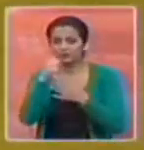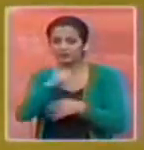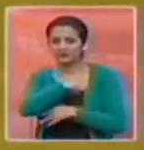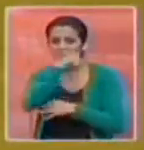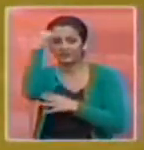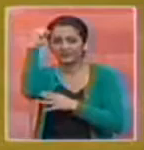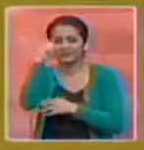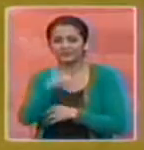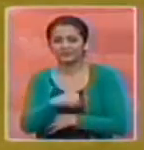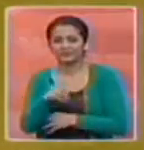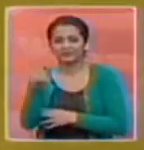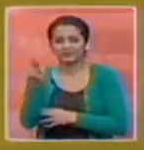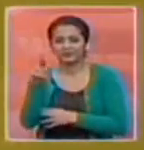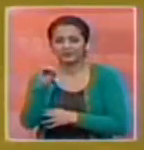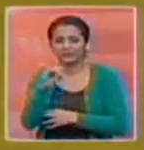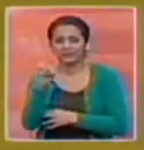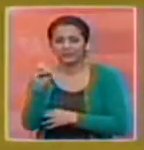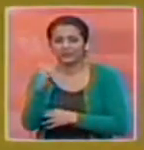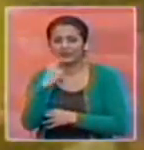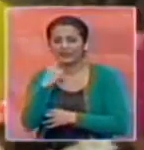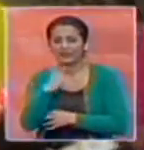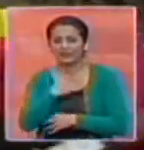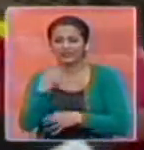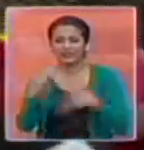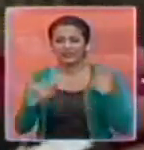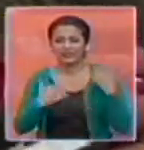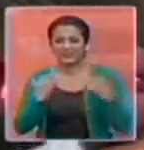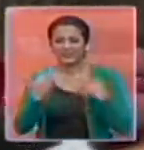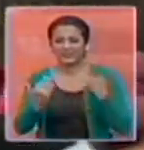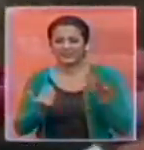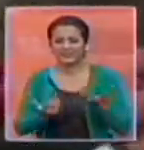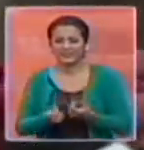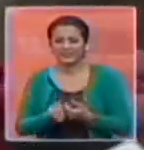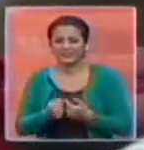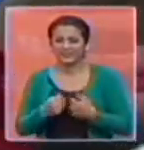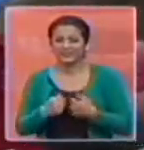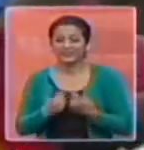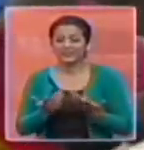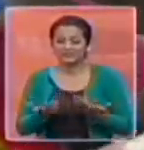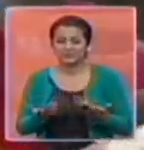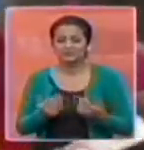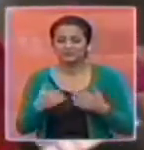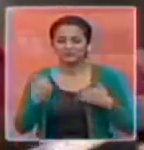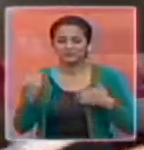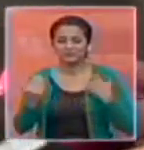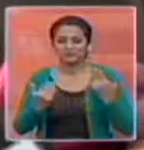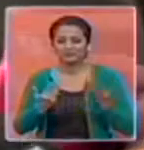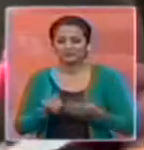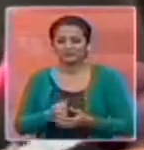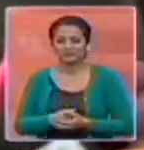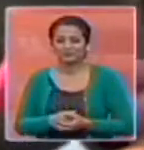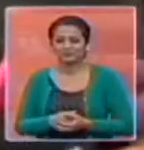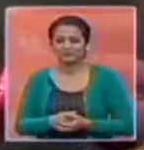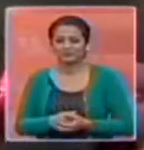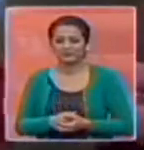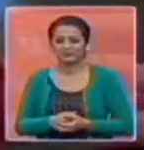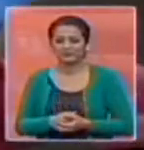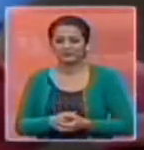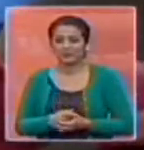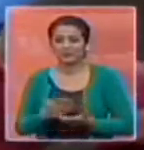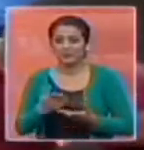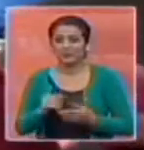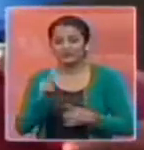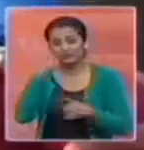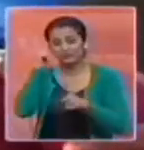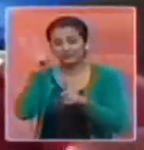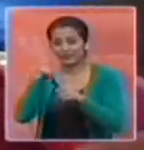mostró contento por estar a un punto de cumplir su sueño. Sí, yo vine con ese sueño, creo que muy bien lo recuerdan, que yo llegué con ese sueño de poder salir campeón